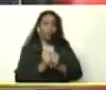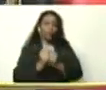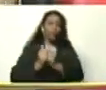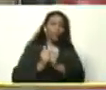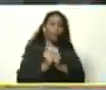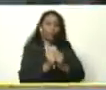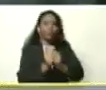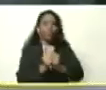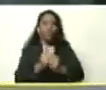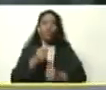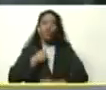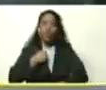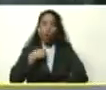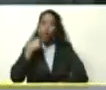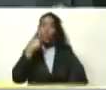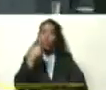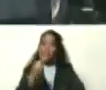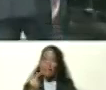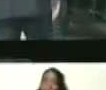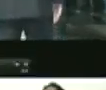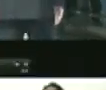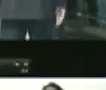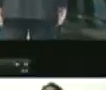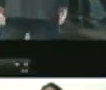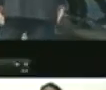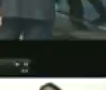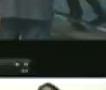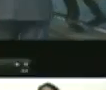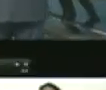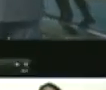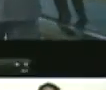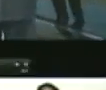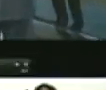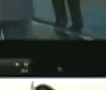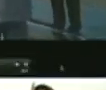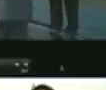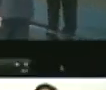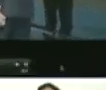Yo se lo decía al presidente Erdogan hace